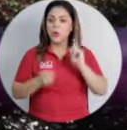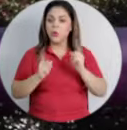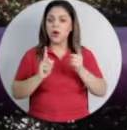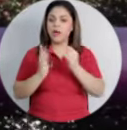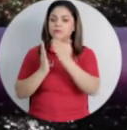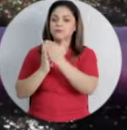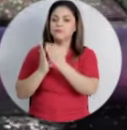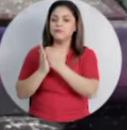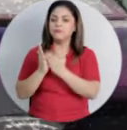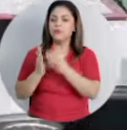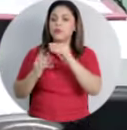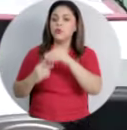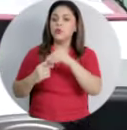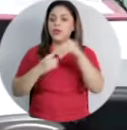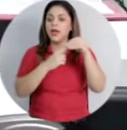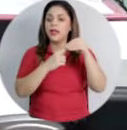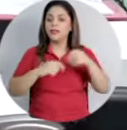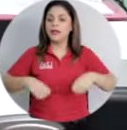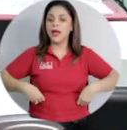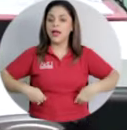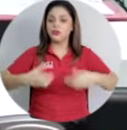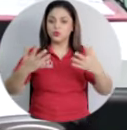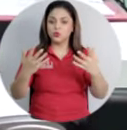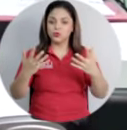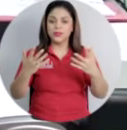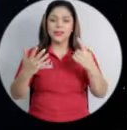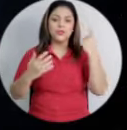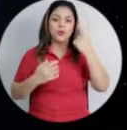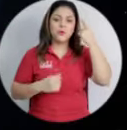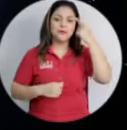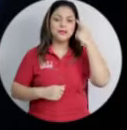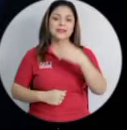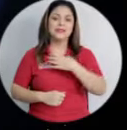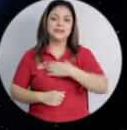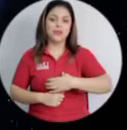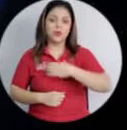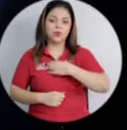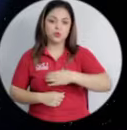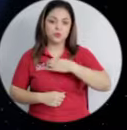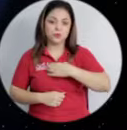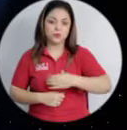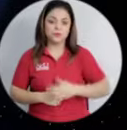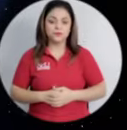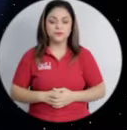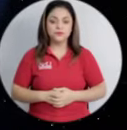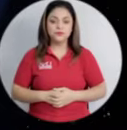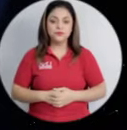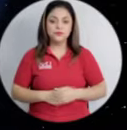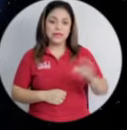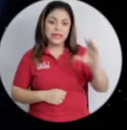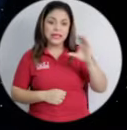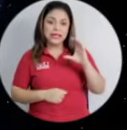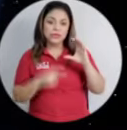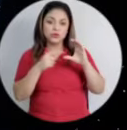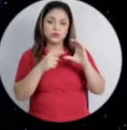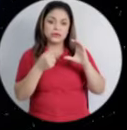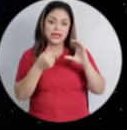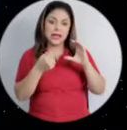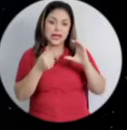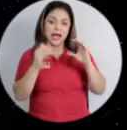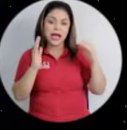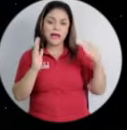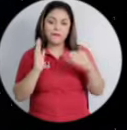está muy atinente a los deseos. Pero el mundo cambió en 3 cosas. Primero, los ingresos se han visto afectados porque el mundo laboral